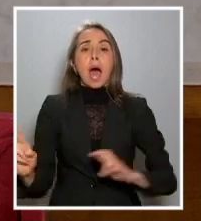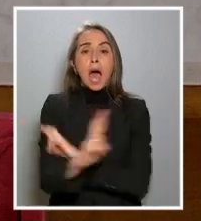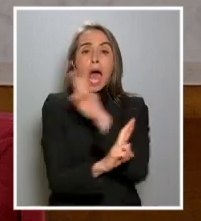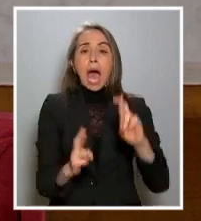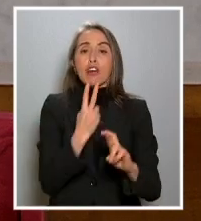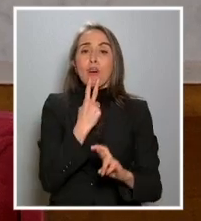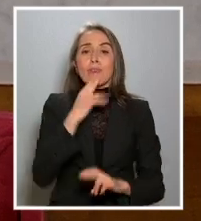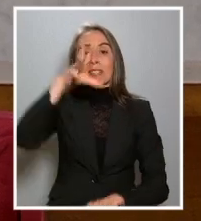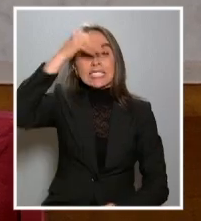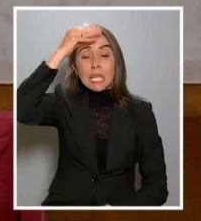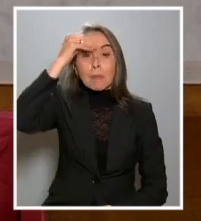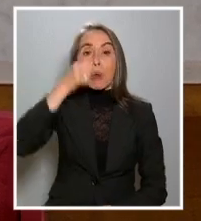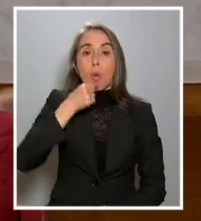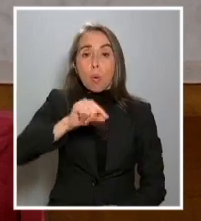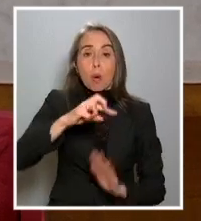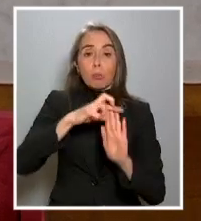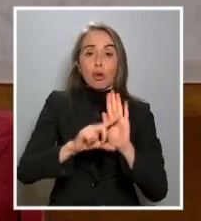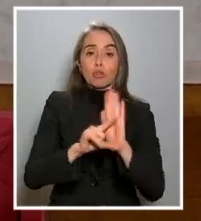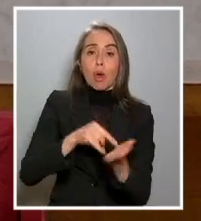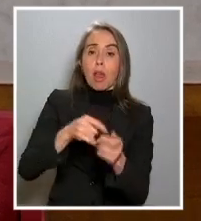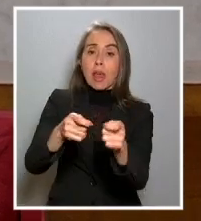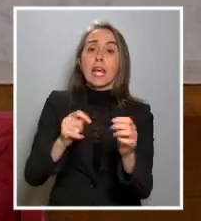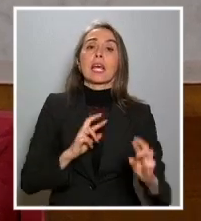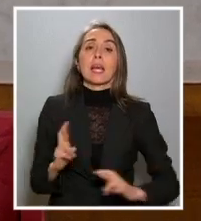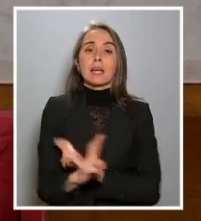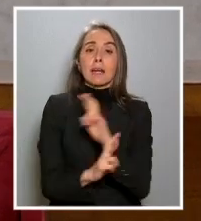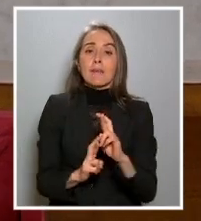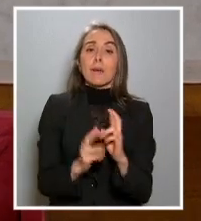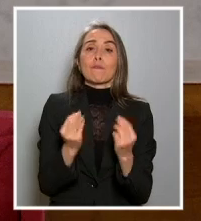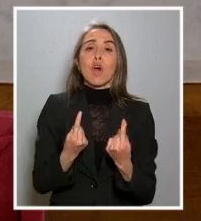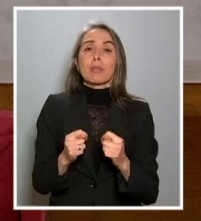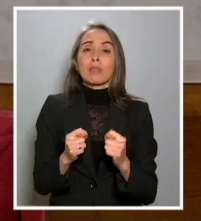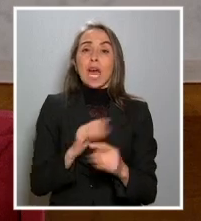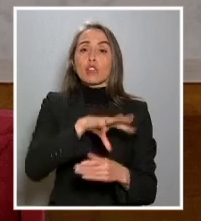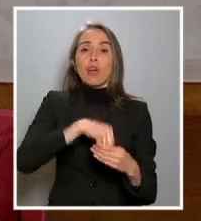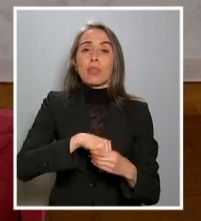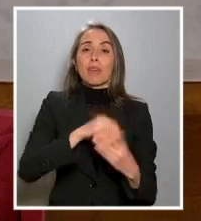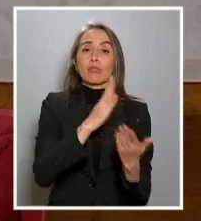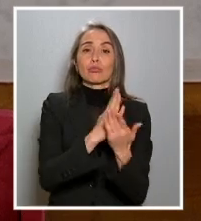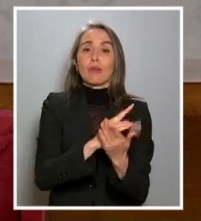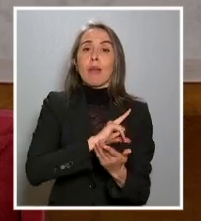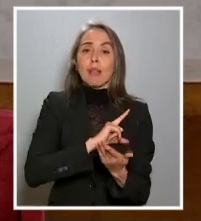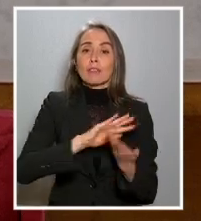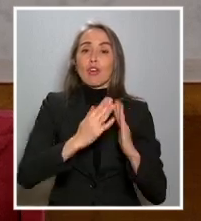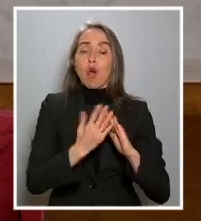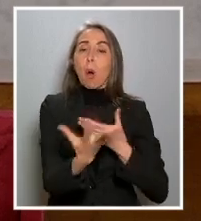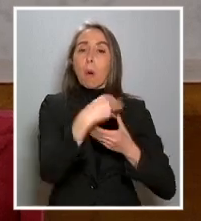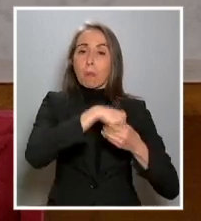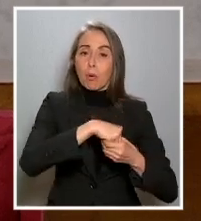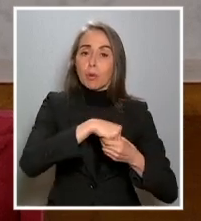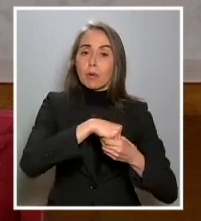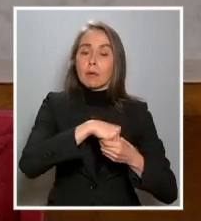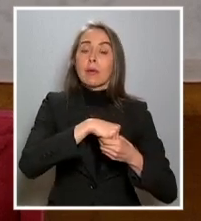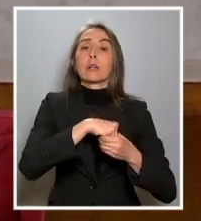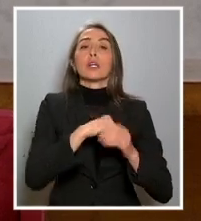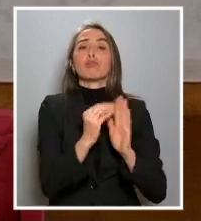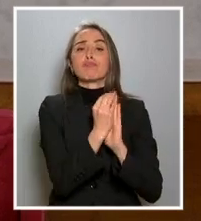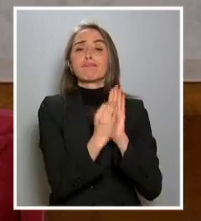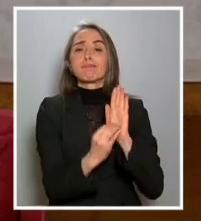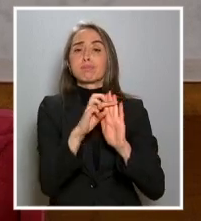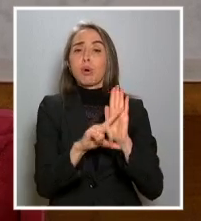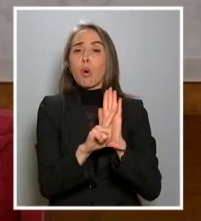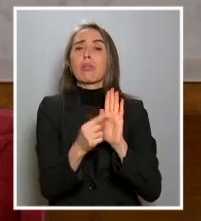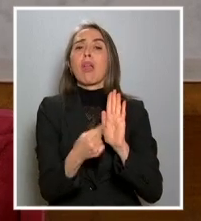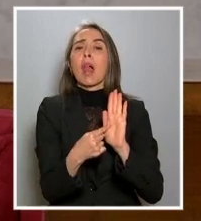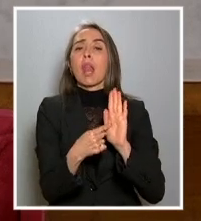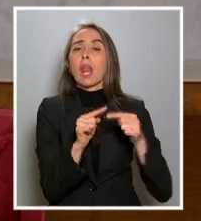y en los próximos días enviaremos un proyecto de ley sobre convivencia, buen trato y bienestar a las comunidades educativas, que recoge, entre otros contenidos, el